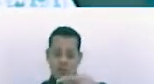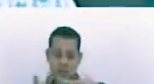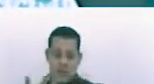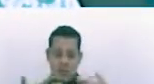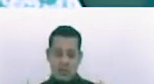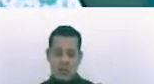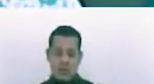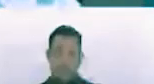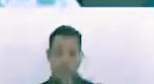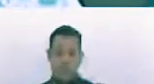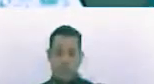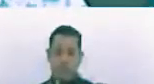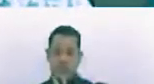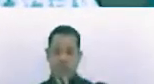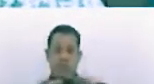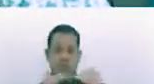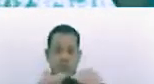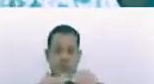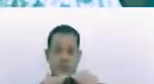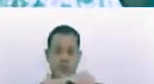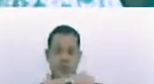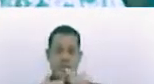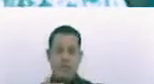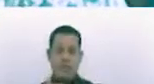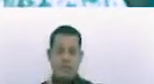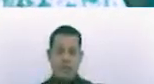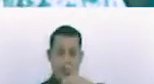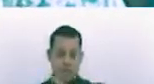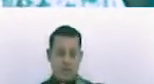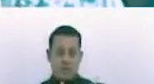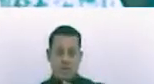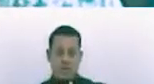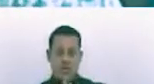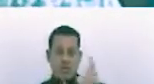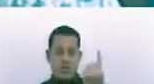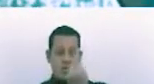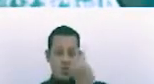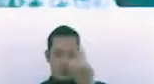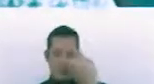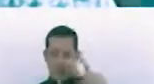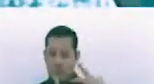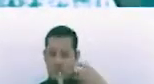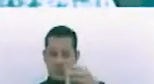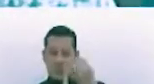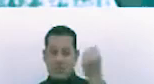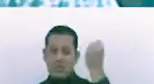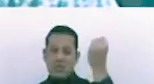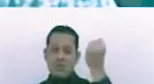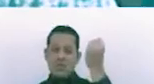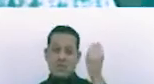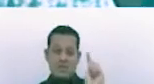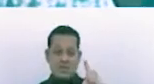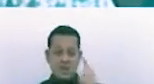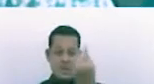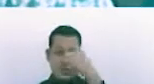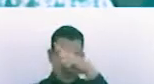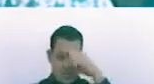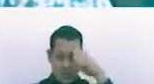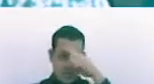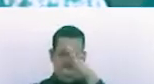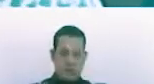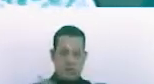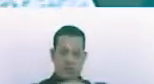derecho conlleva también a tener legisladores que tengan como único meta principal trabajar por el